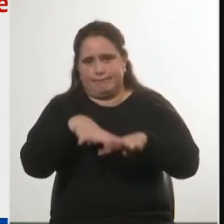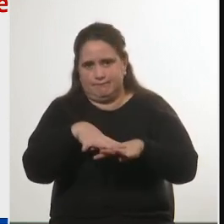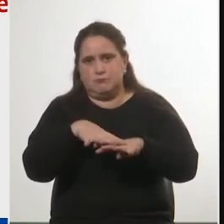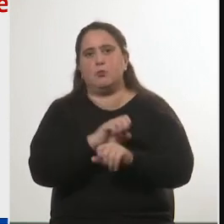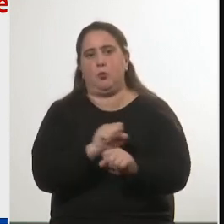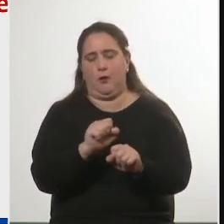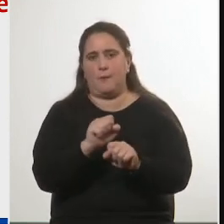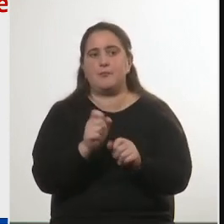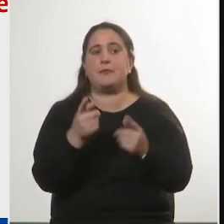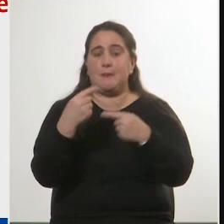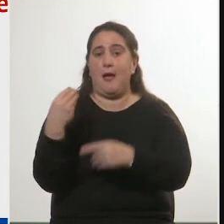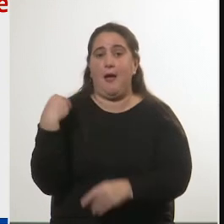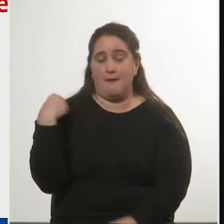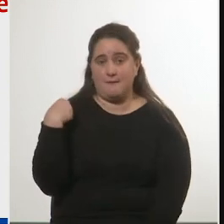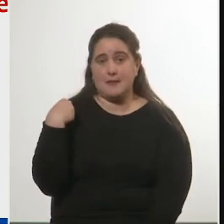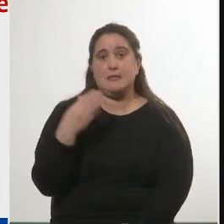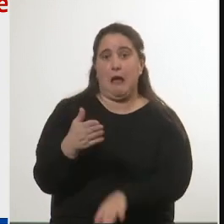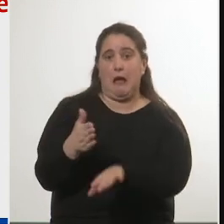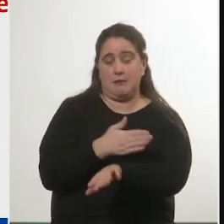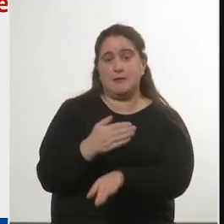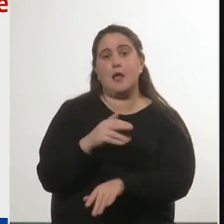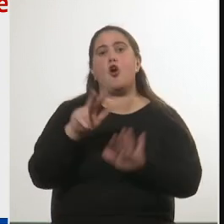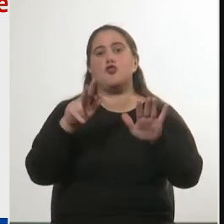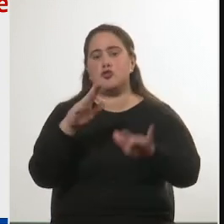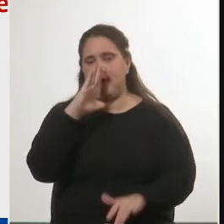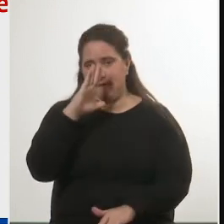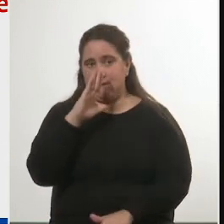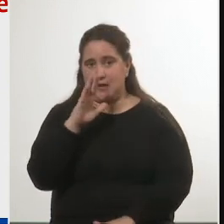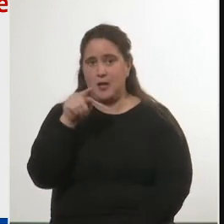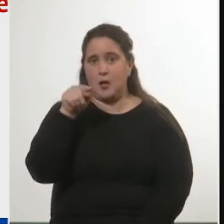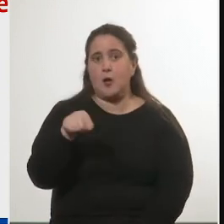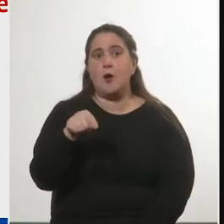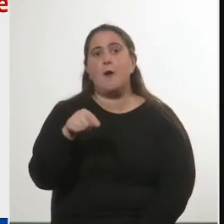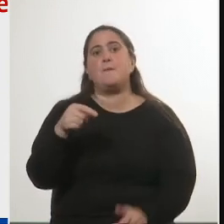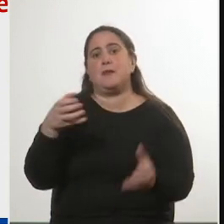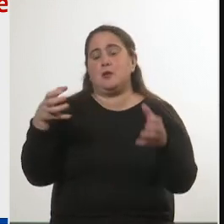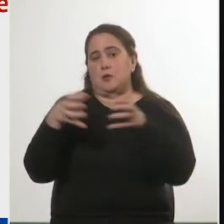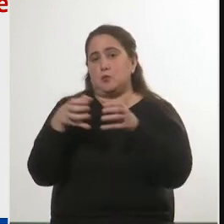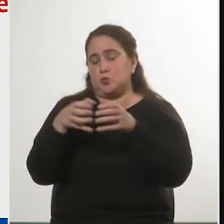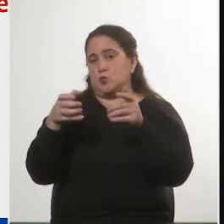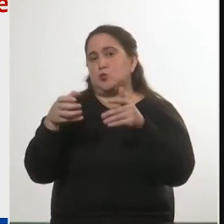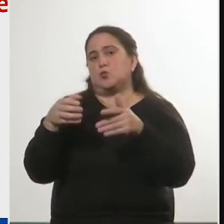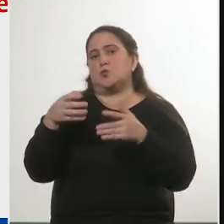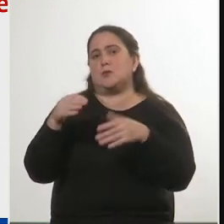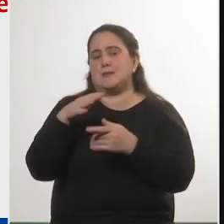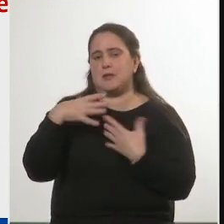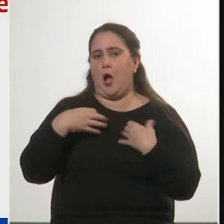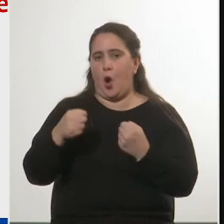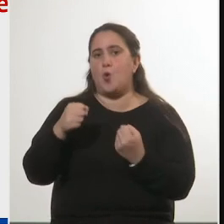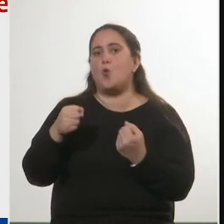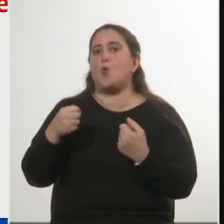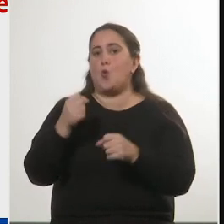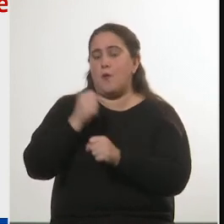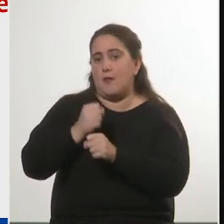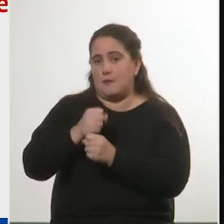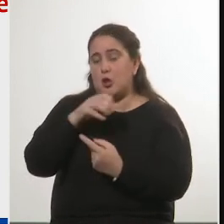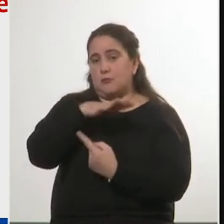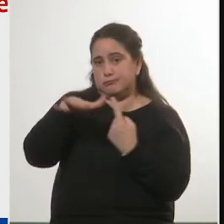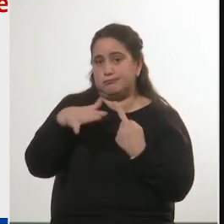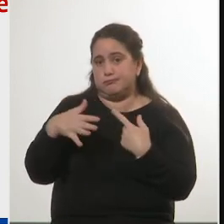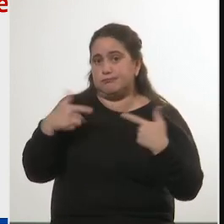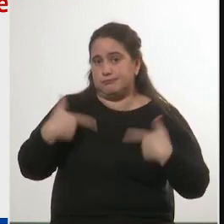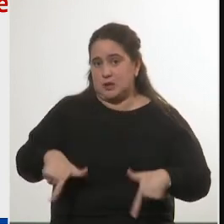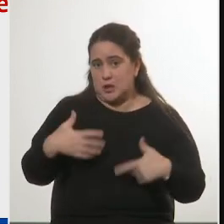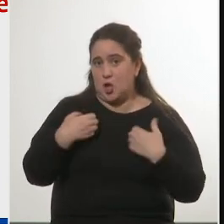nos avisa que previamente el día 8 de febrero, DISAO, la División de Salud Ocupacional y Ambiental del Ministerio de Salud Pública,